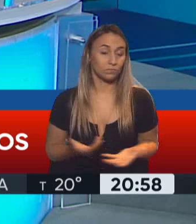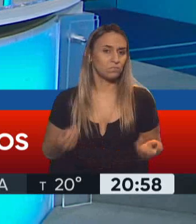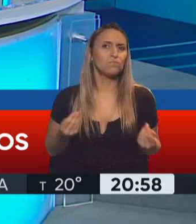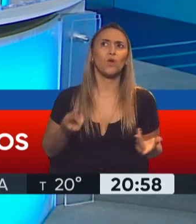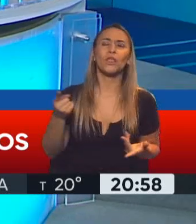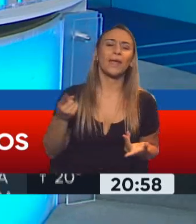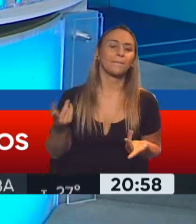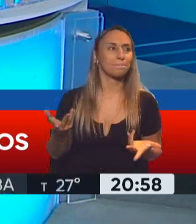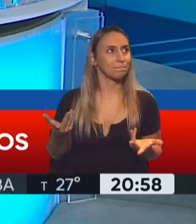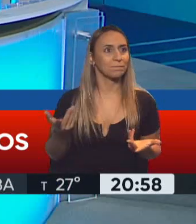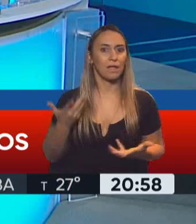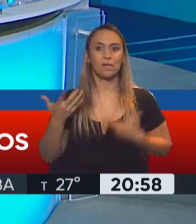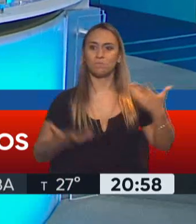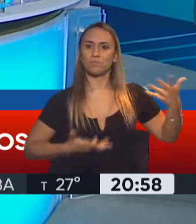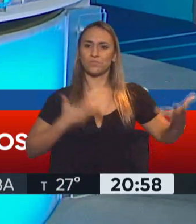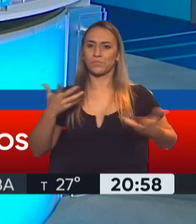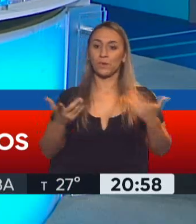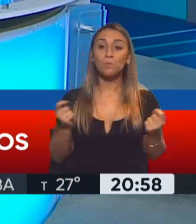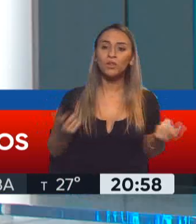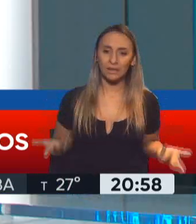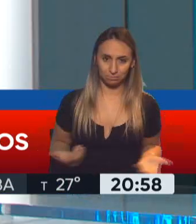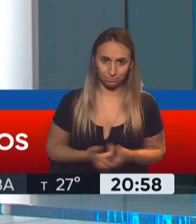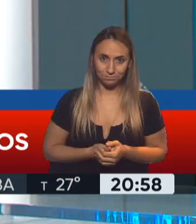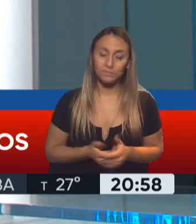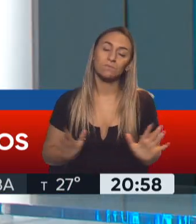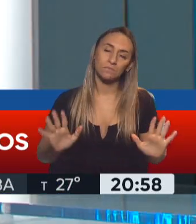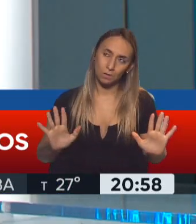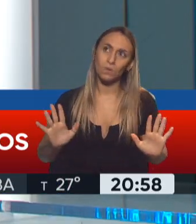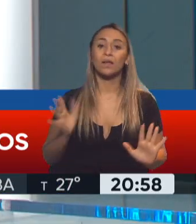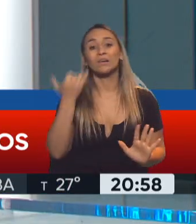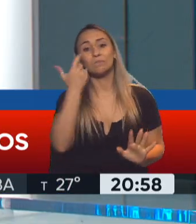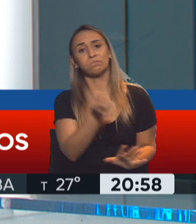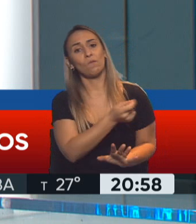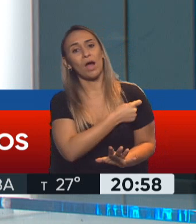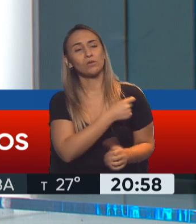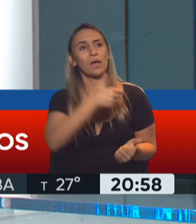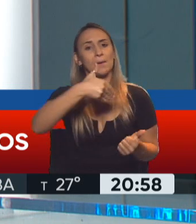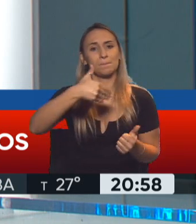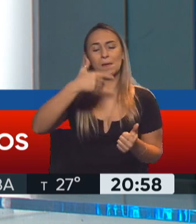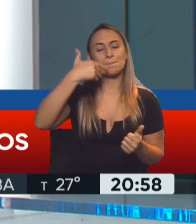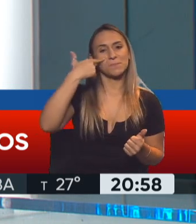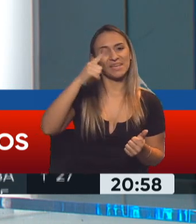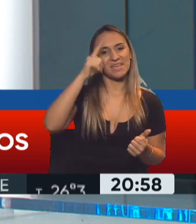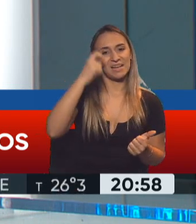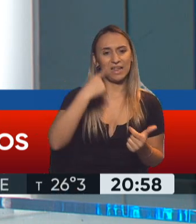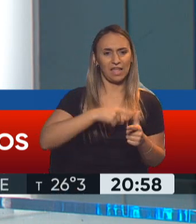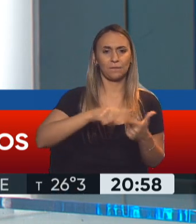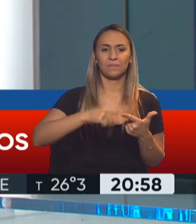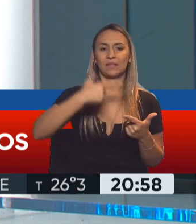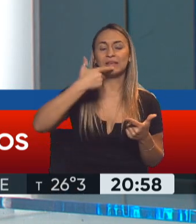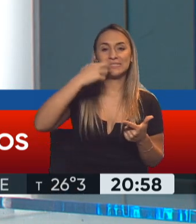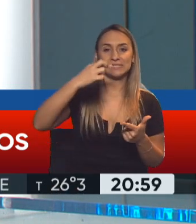algo exacerbado en algún punto les representa aunque se haya vacunado en mi leyes pero digo en la política lo